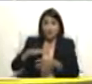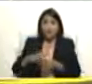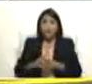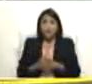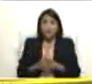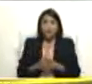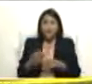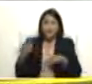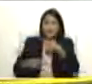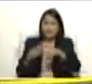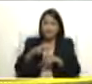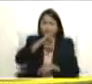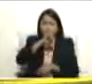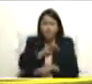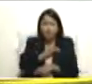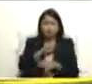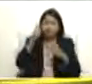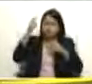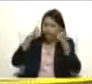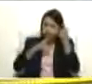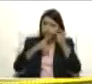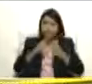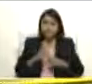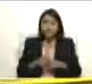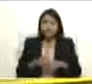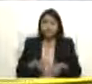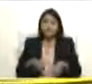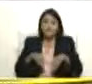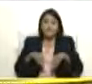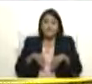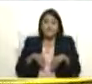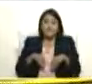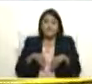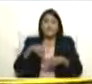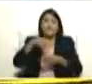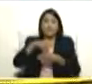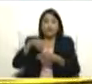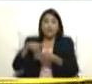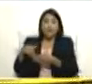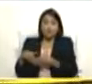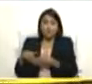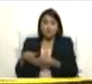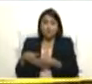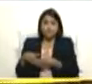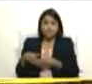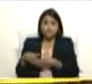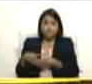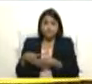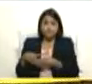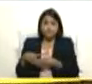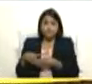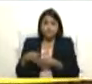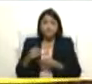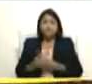revolucionario, patriota, bolivariano, chavista, se abstuvo de votar. No fue convencido.